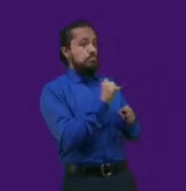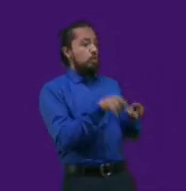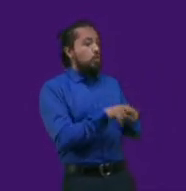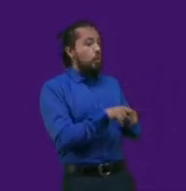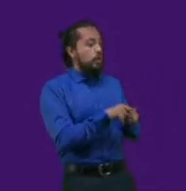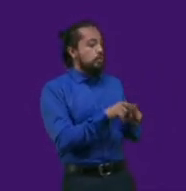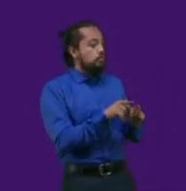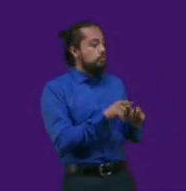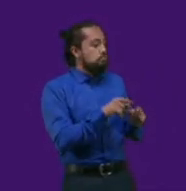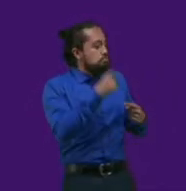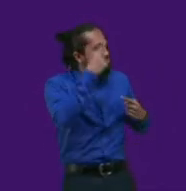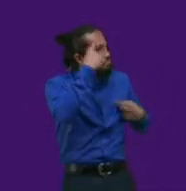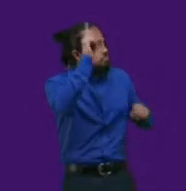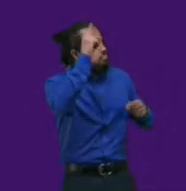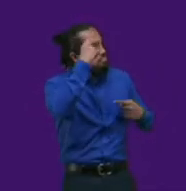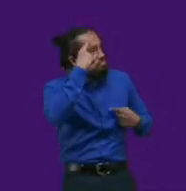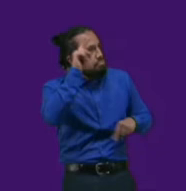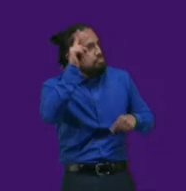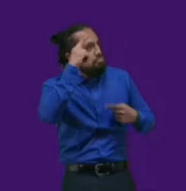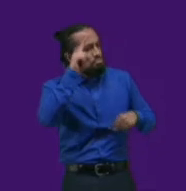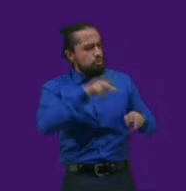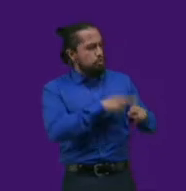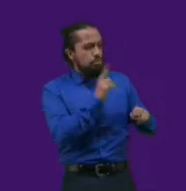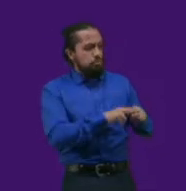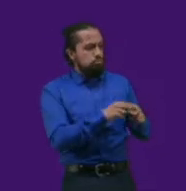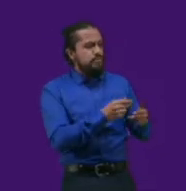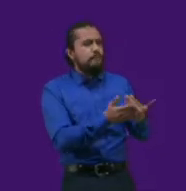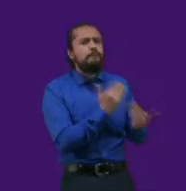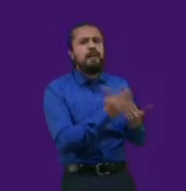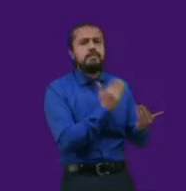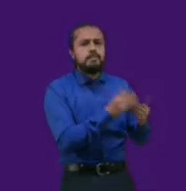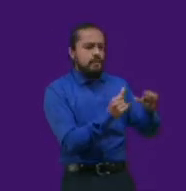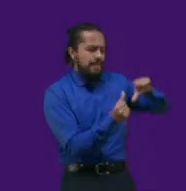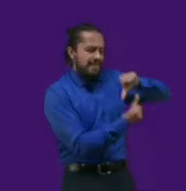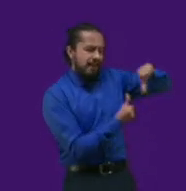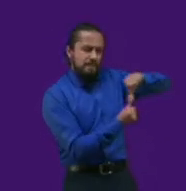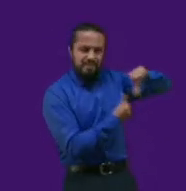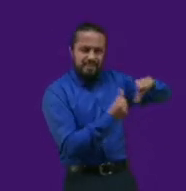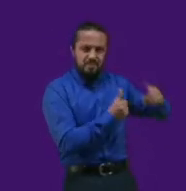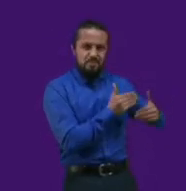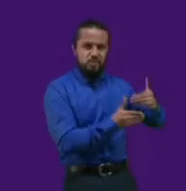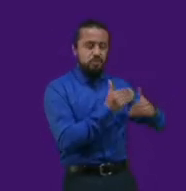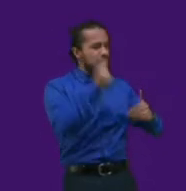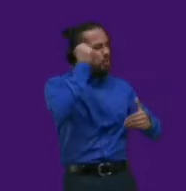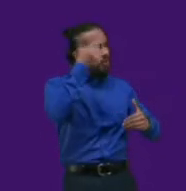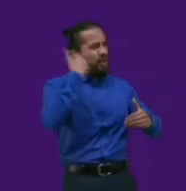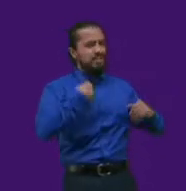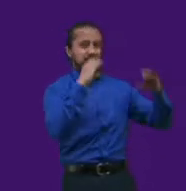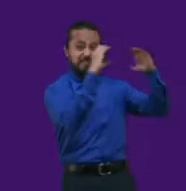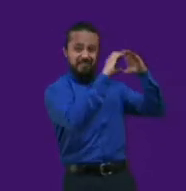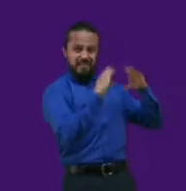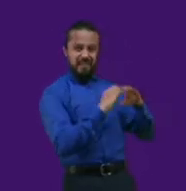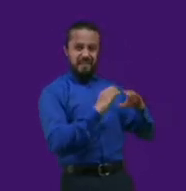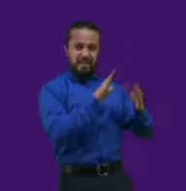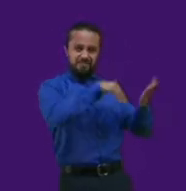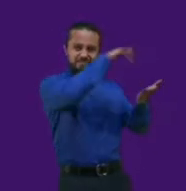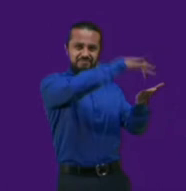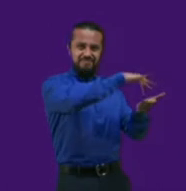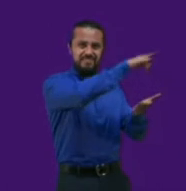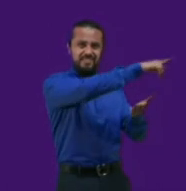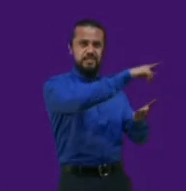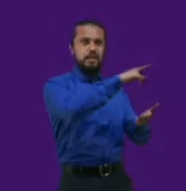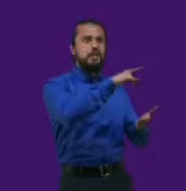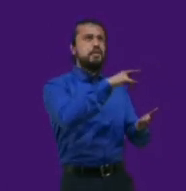usuario. Y si yo sí me acuerdo el día que hice la fila en la Cámara de Comercio del Centro de Medellín, un 24 de mayo del